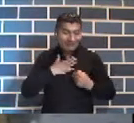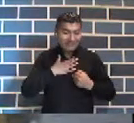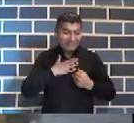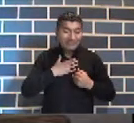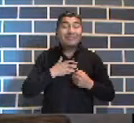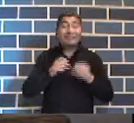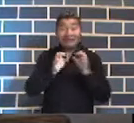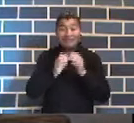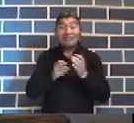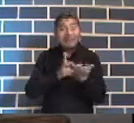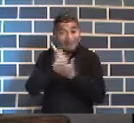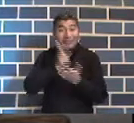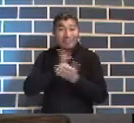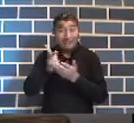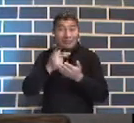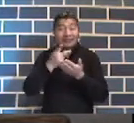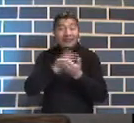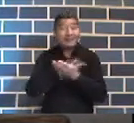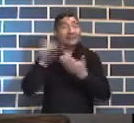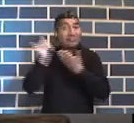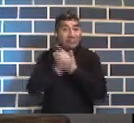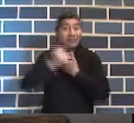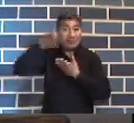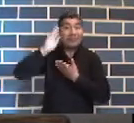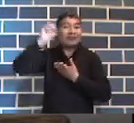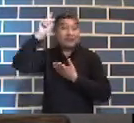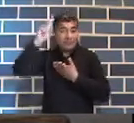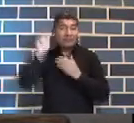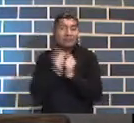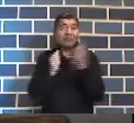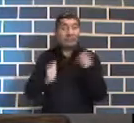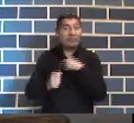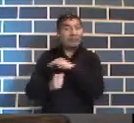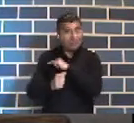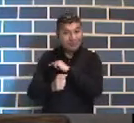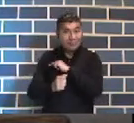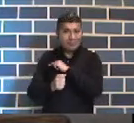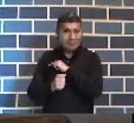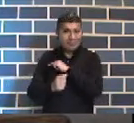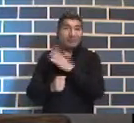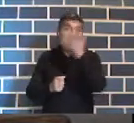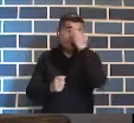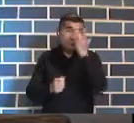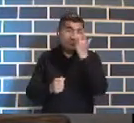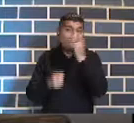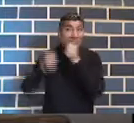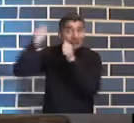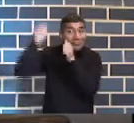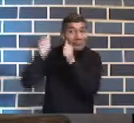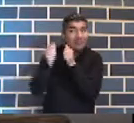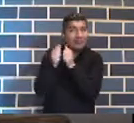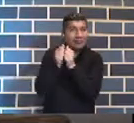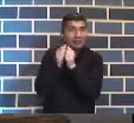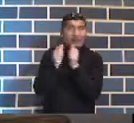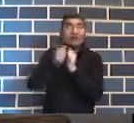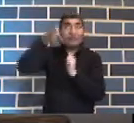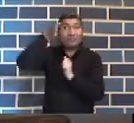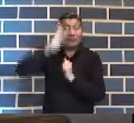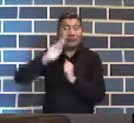eficaz porque realiza los proyectos de dios con nosotros porque la mirada de ellos sobre nuestra vida